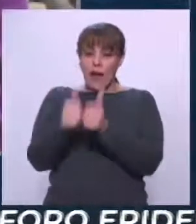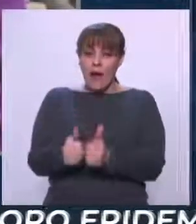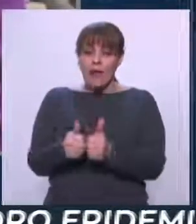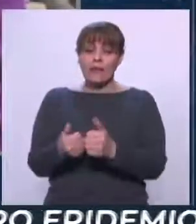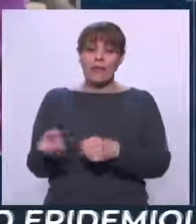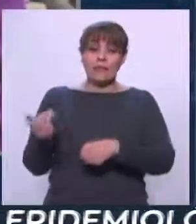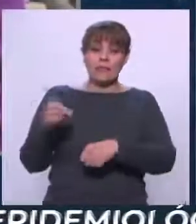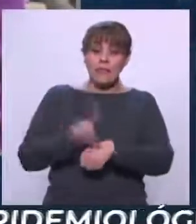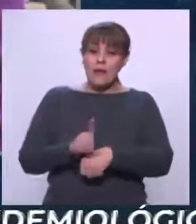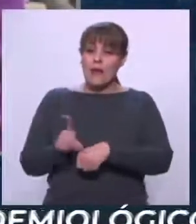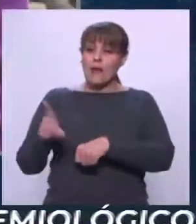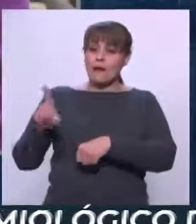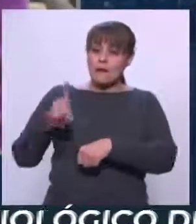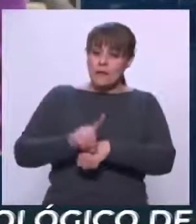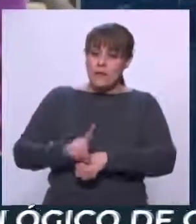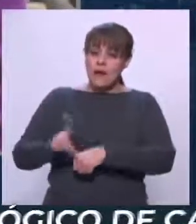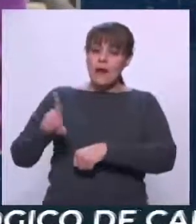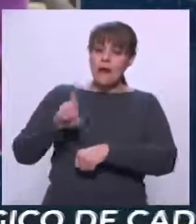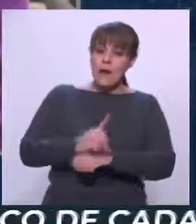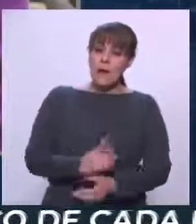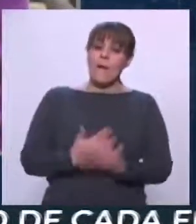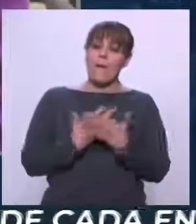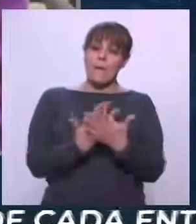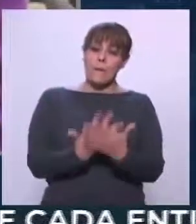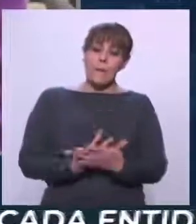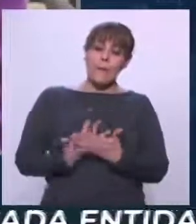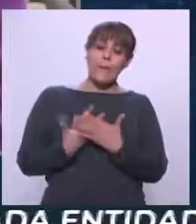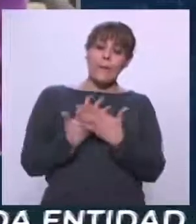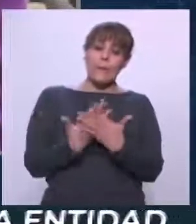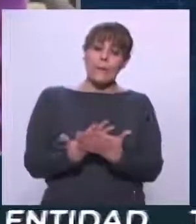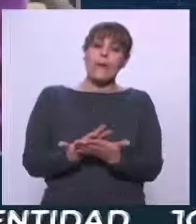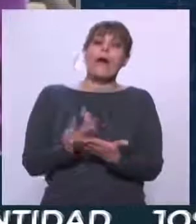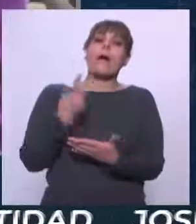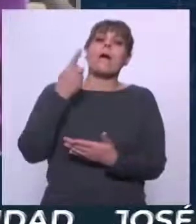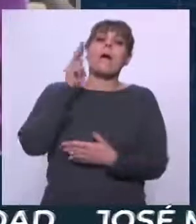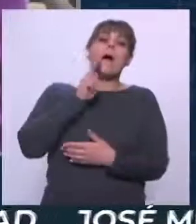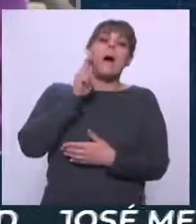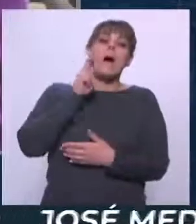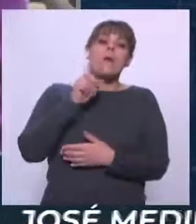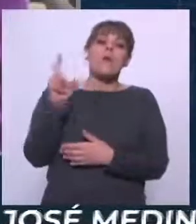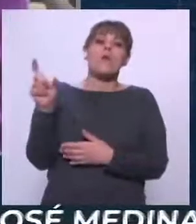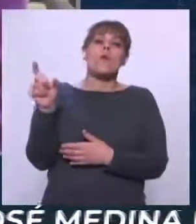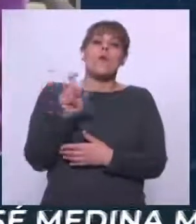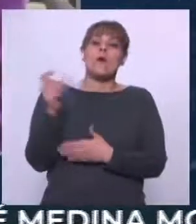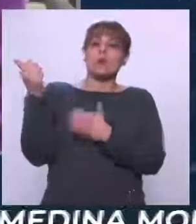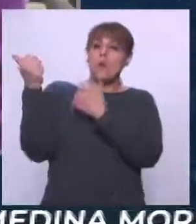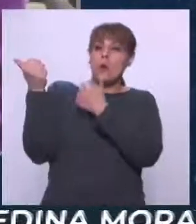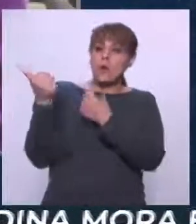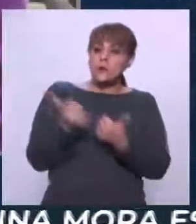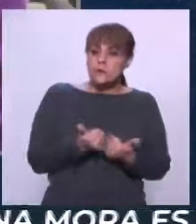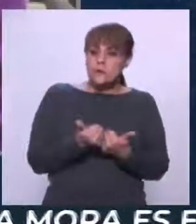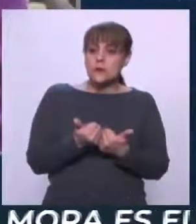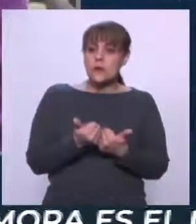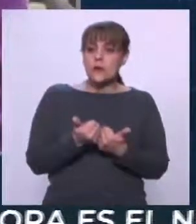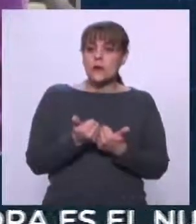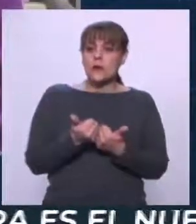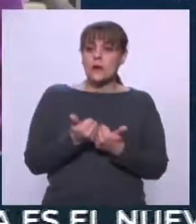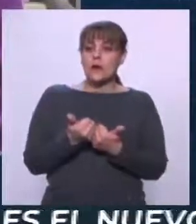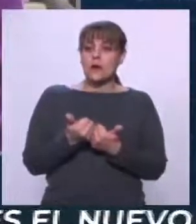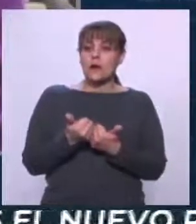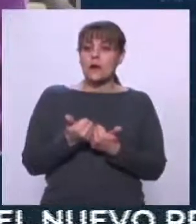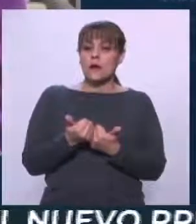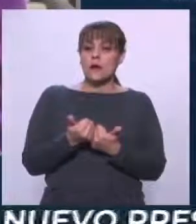días esperando y esperando a ver a qué horas llegaban pues